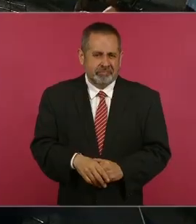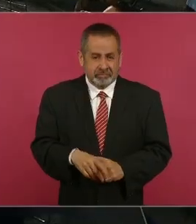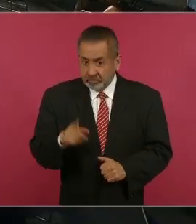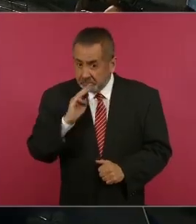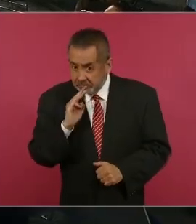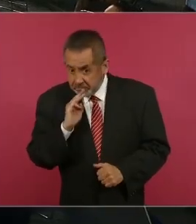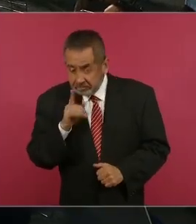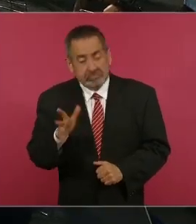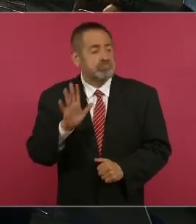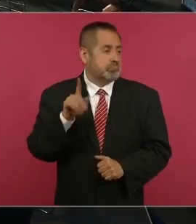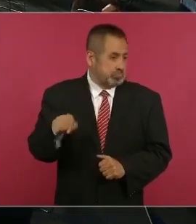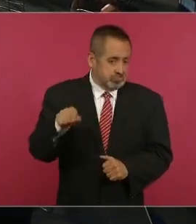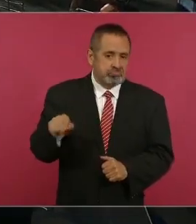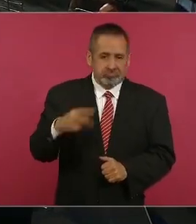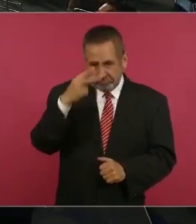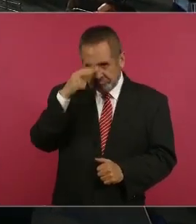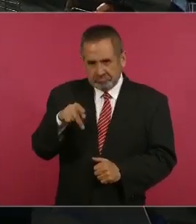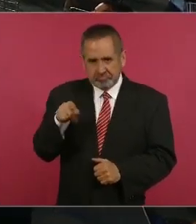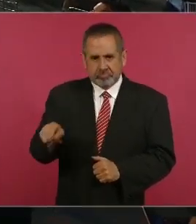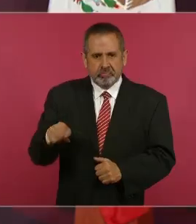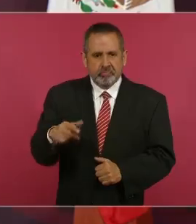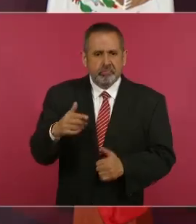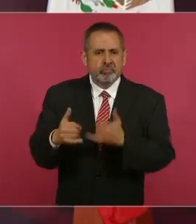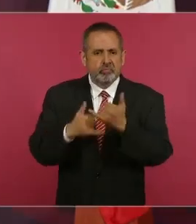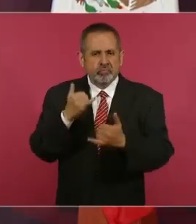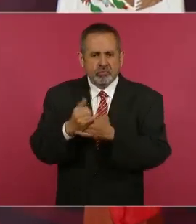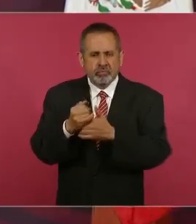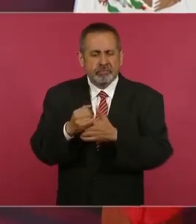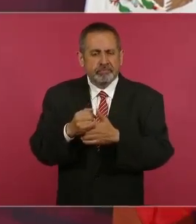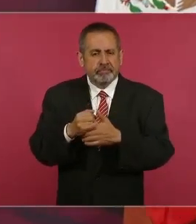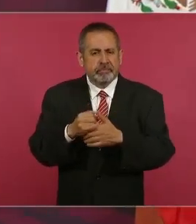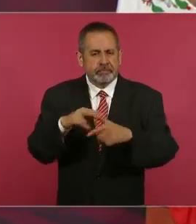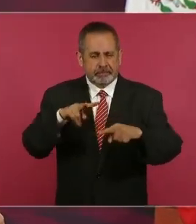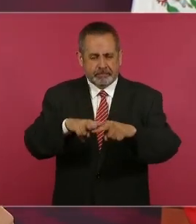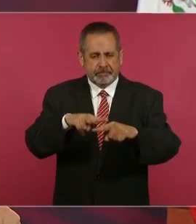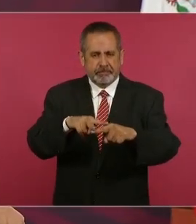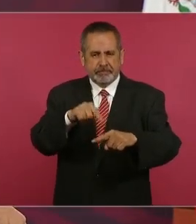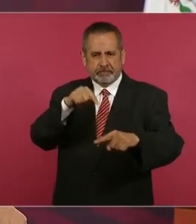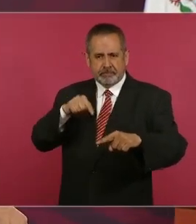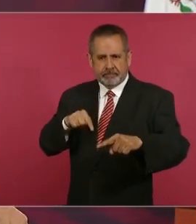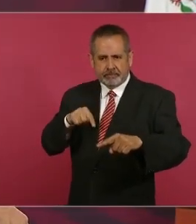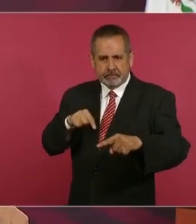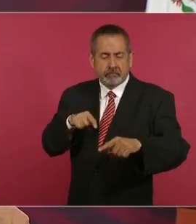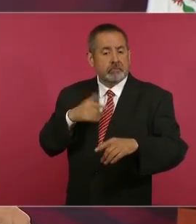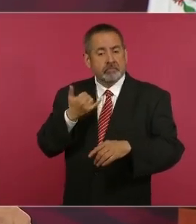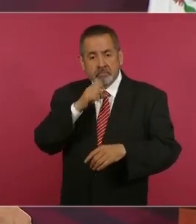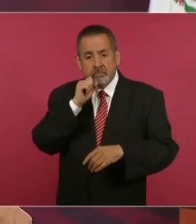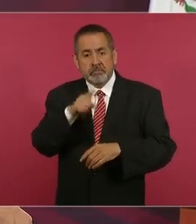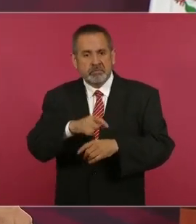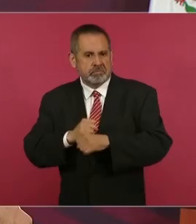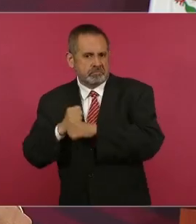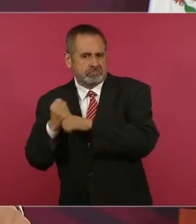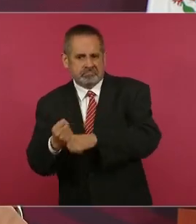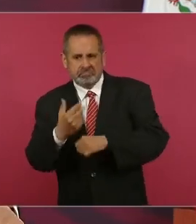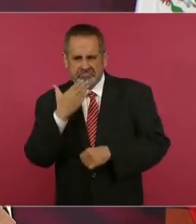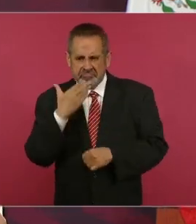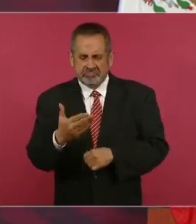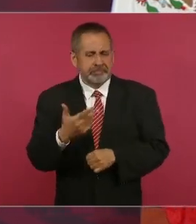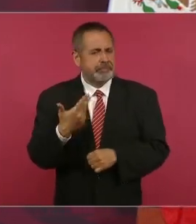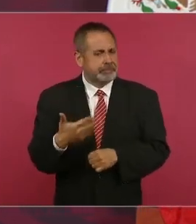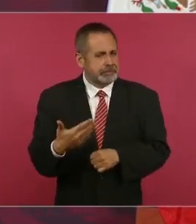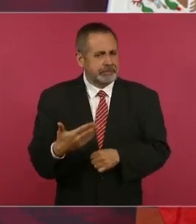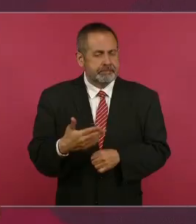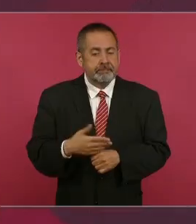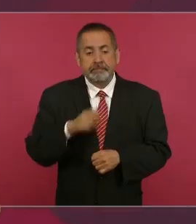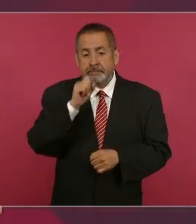su mamá, sí, juega center field, ¿no? Y está bateando bien, además estuvo